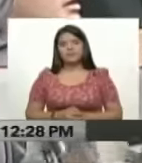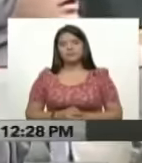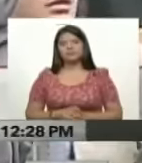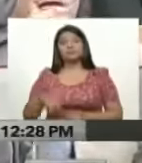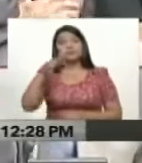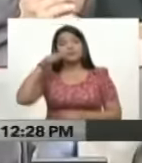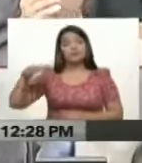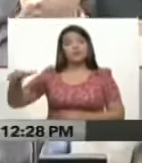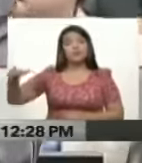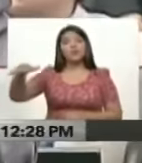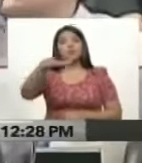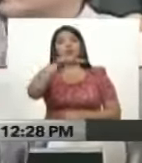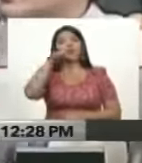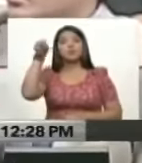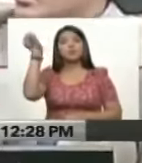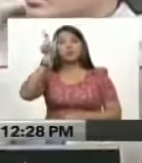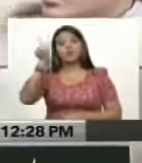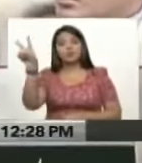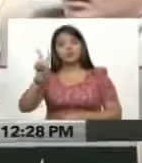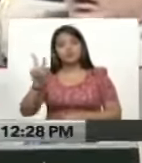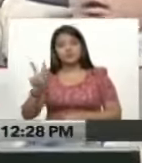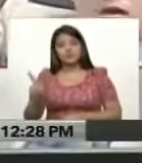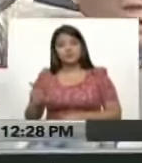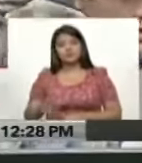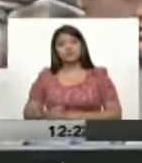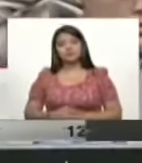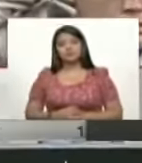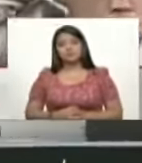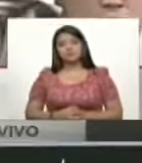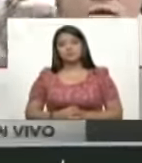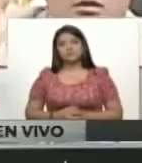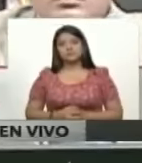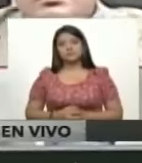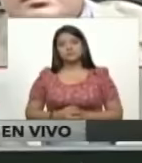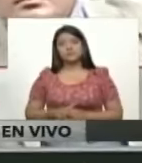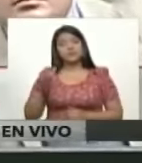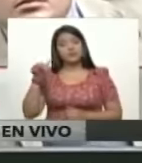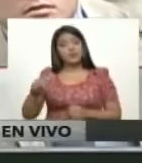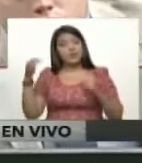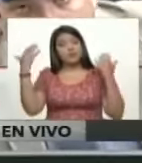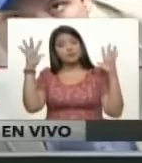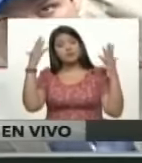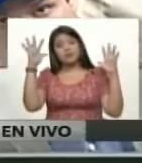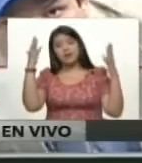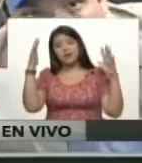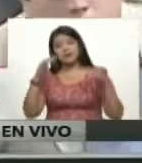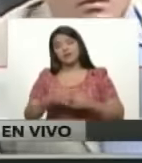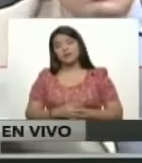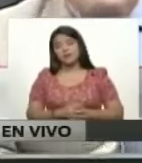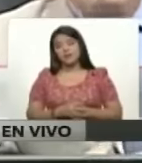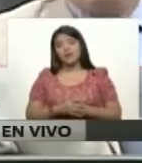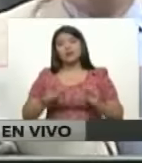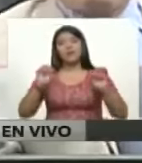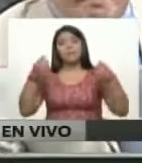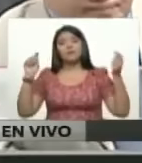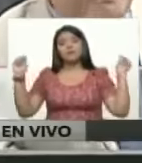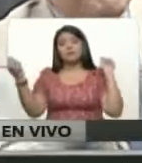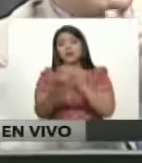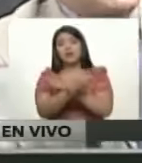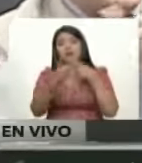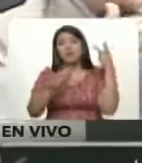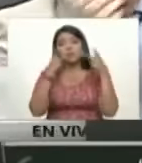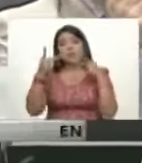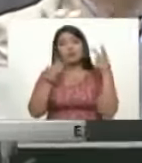Pueblo de Venezuela que celebra el inicio del cambio político en